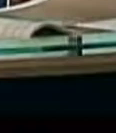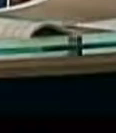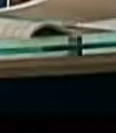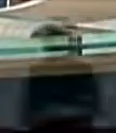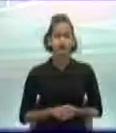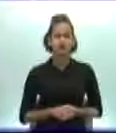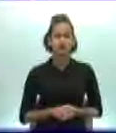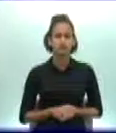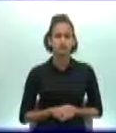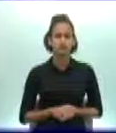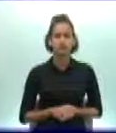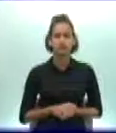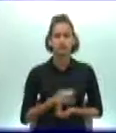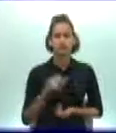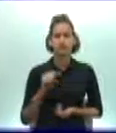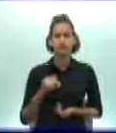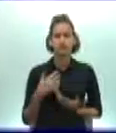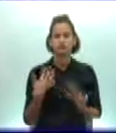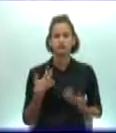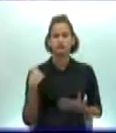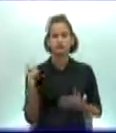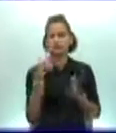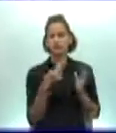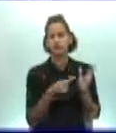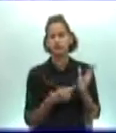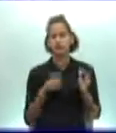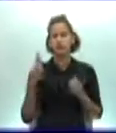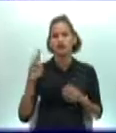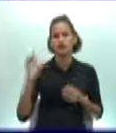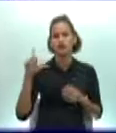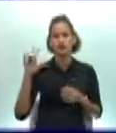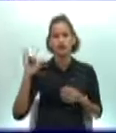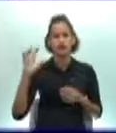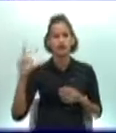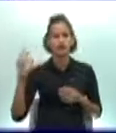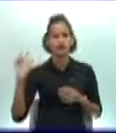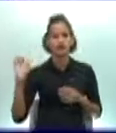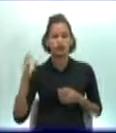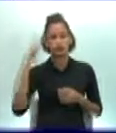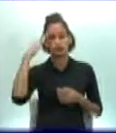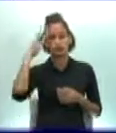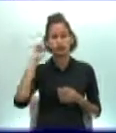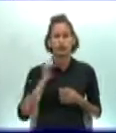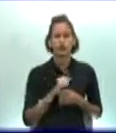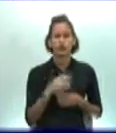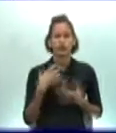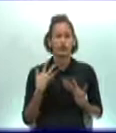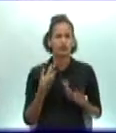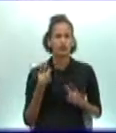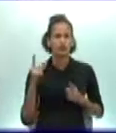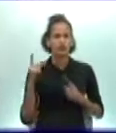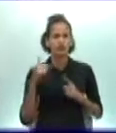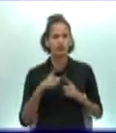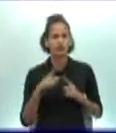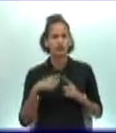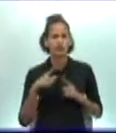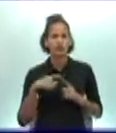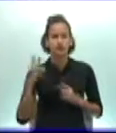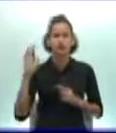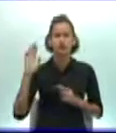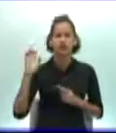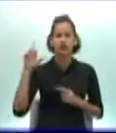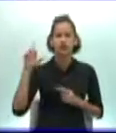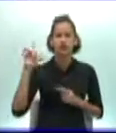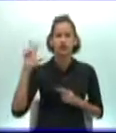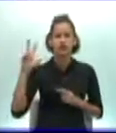Ahora bien, ¿qué caracteriza al relieve cubano? ¿Cuáles son los tipos de relieve que predominan